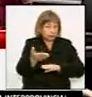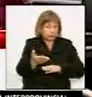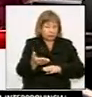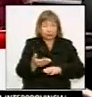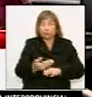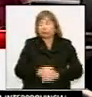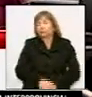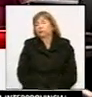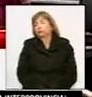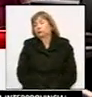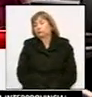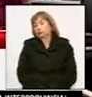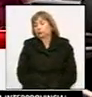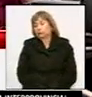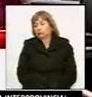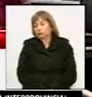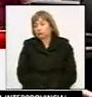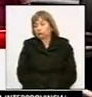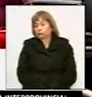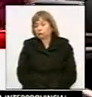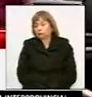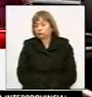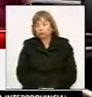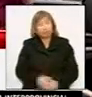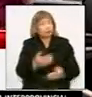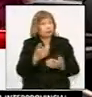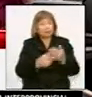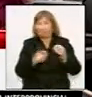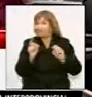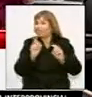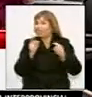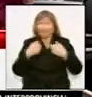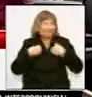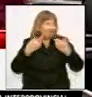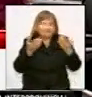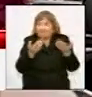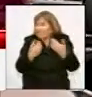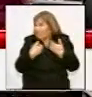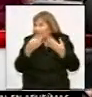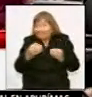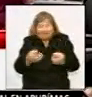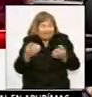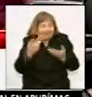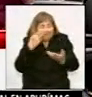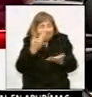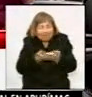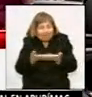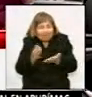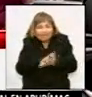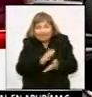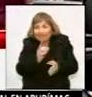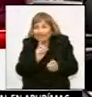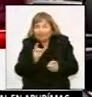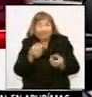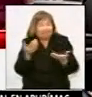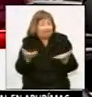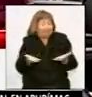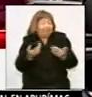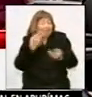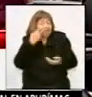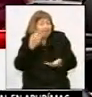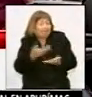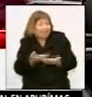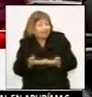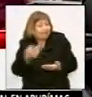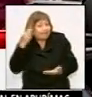presidente, que aquí no se tiene que ver la parte administrativa, aquí se tiene que ver la parte política.